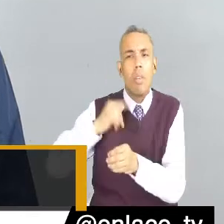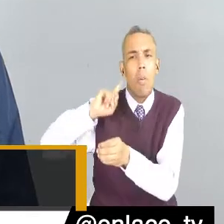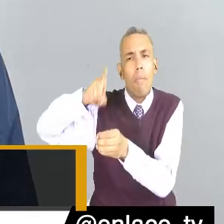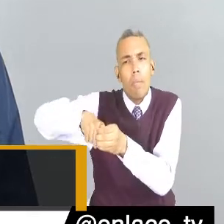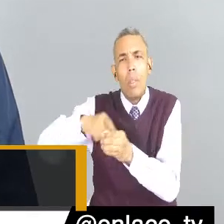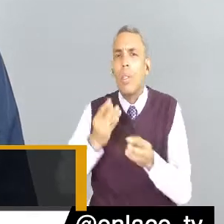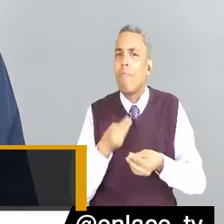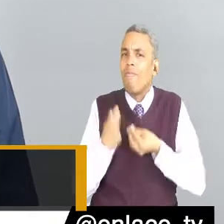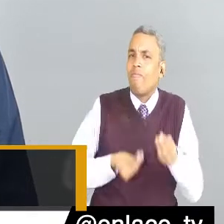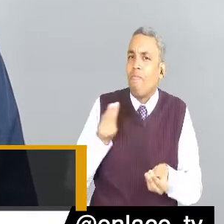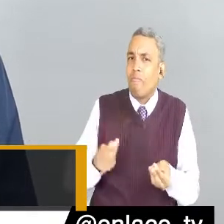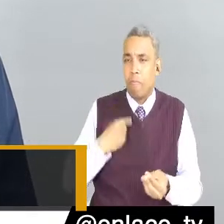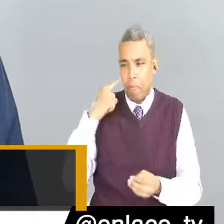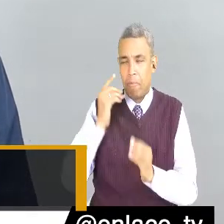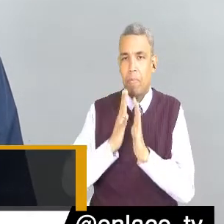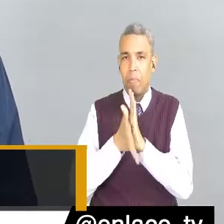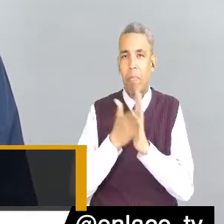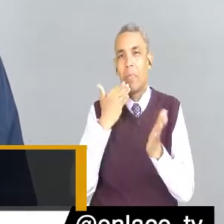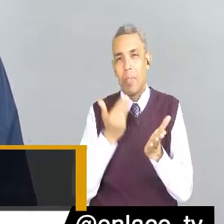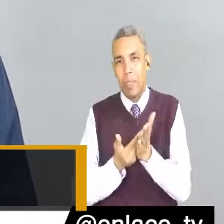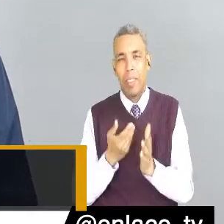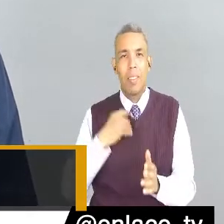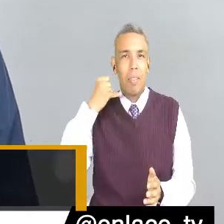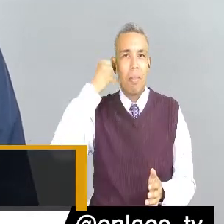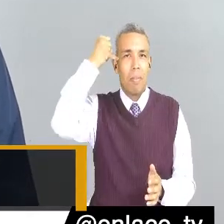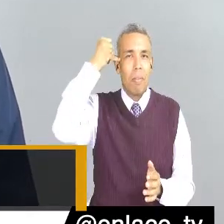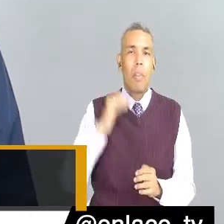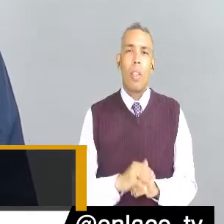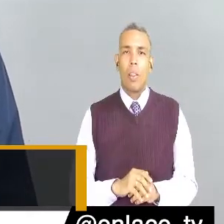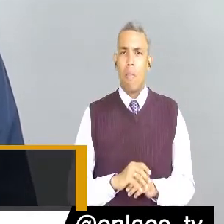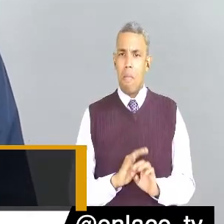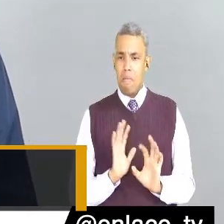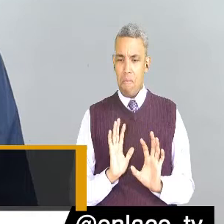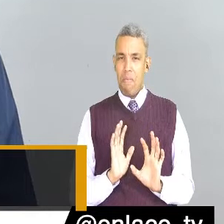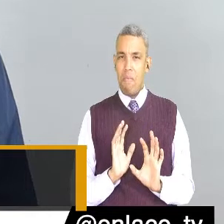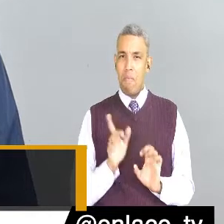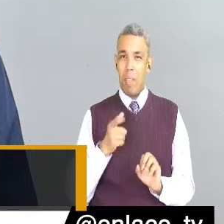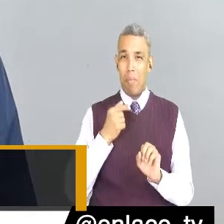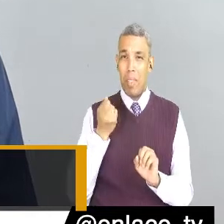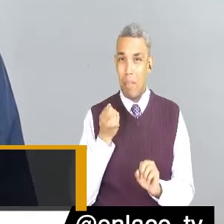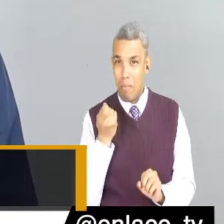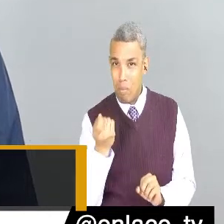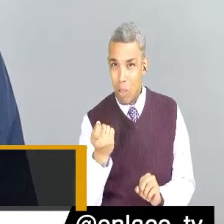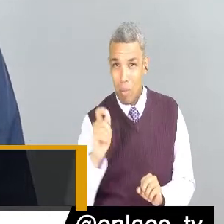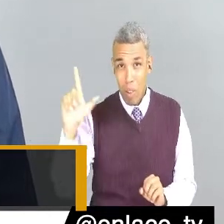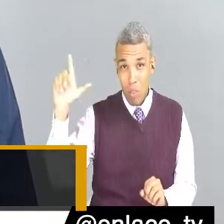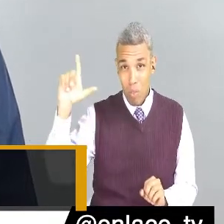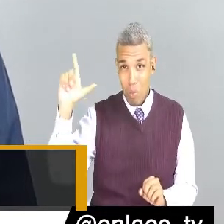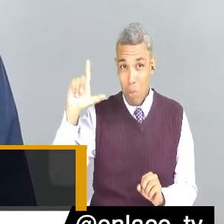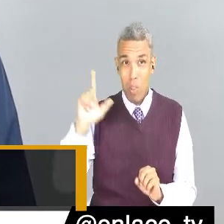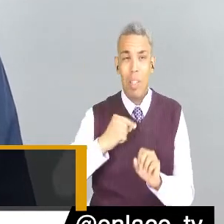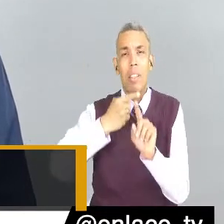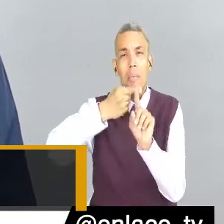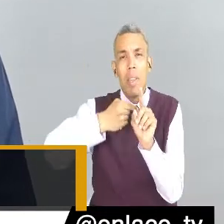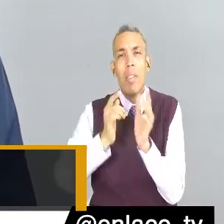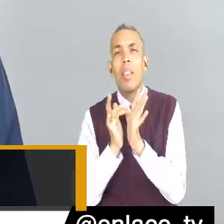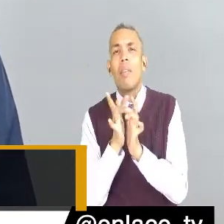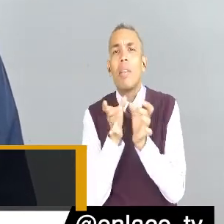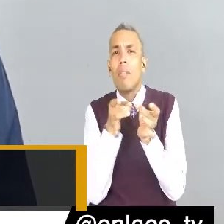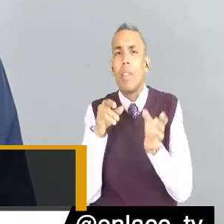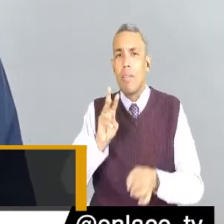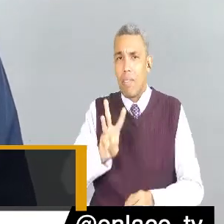hemos venido dando unos pasos según lo que tenemos en el cronograma. Ya a partir de este lunes 3 de abril se abren las postulaciones